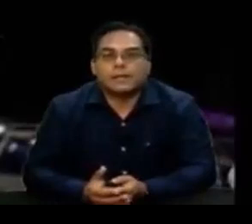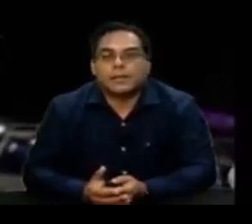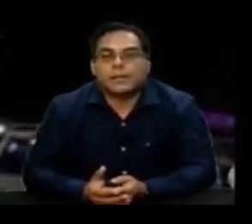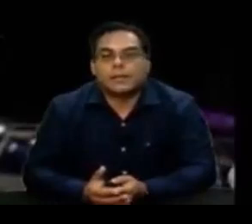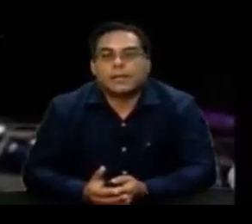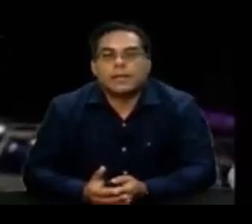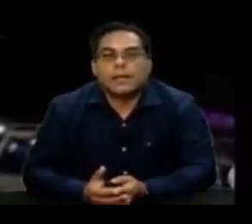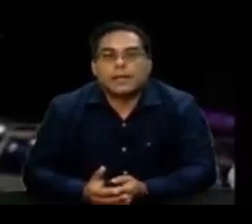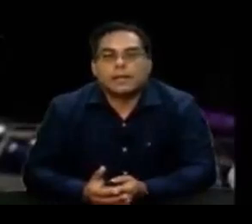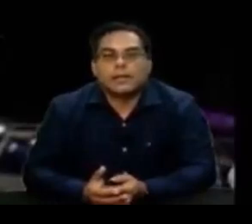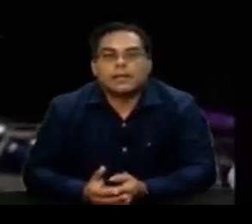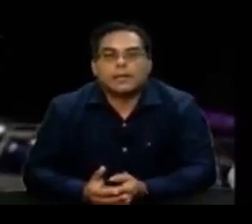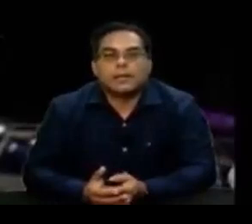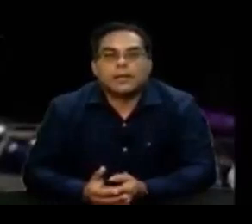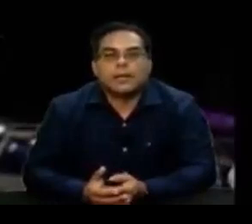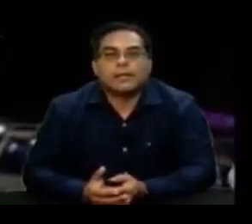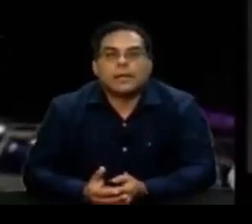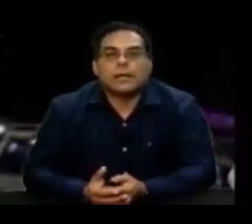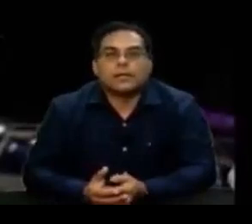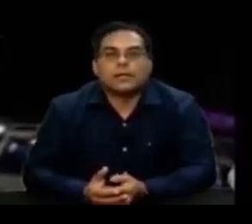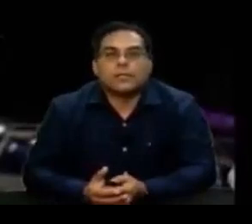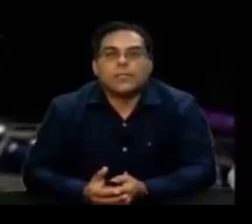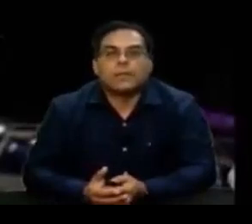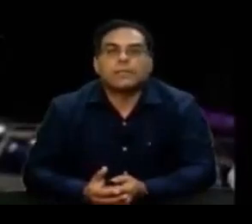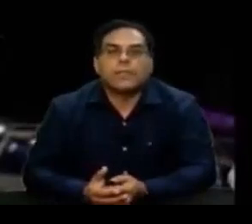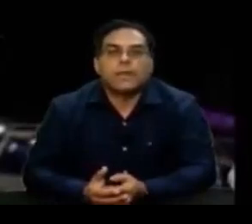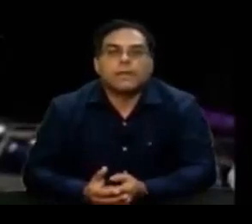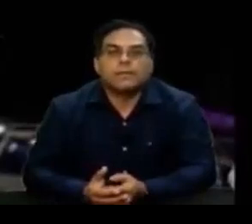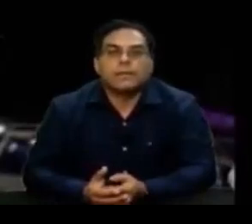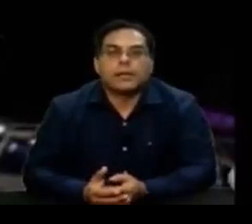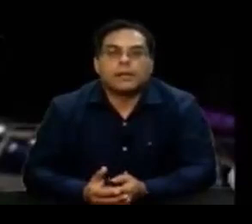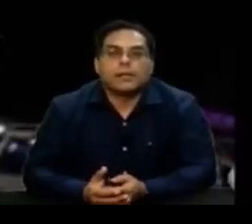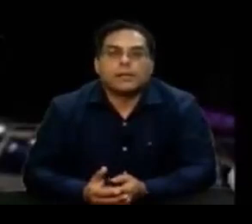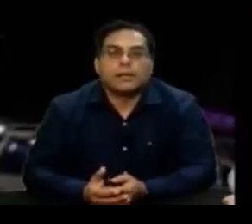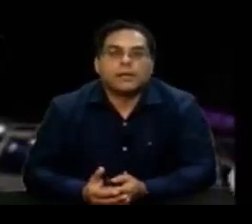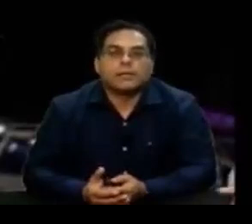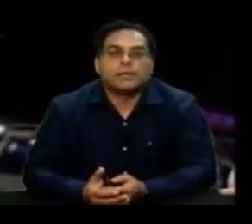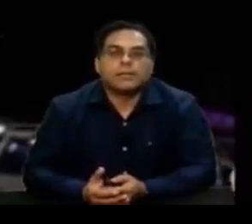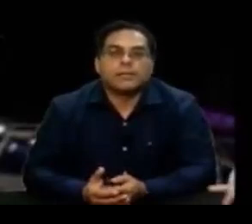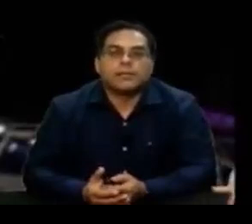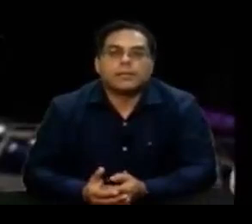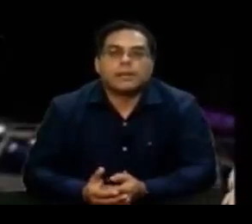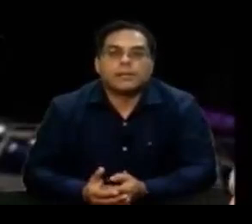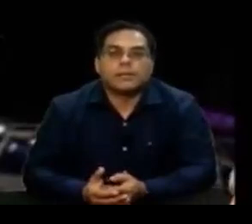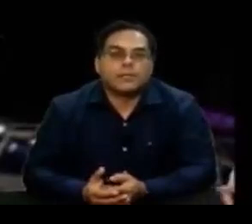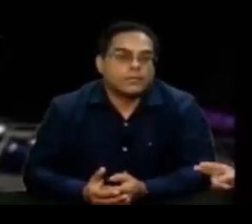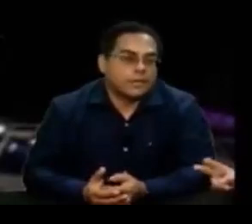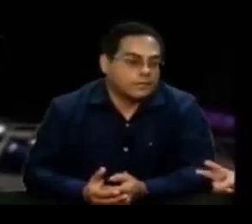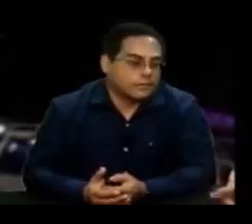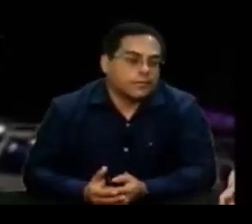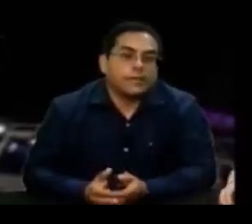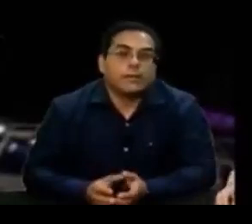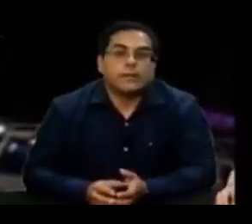hasta parte de la rama mandibular, casi en el ángulo, ¿no? Bien, este paciente, bueno, se alcanza a ver muy